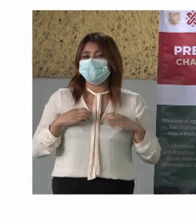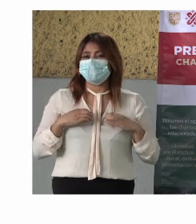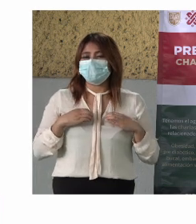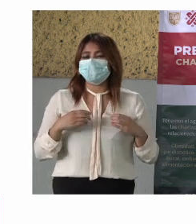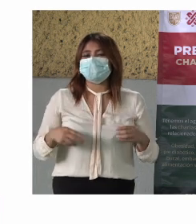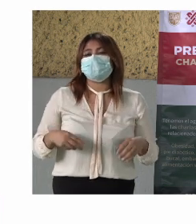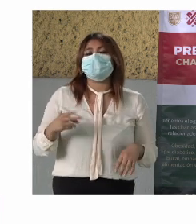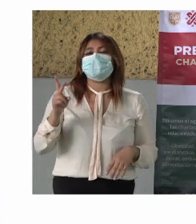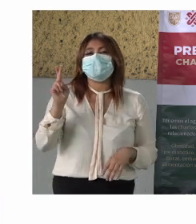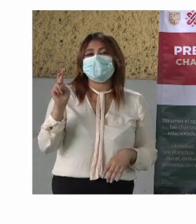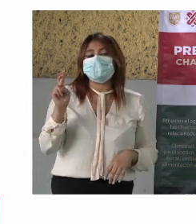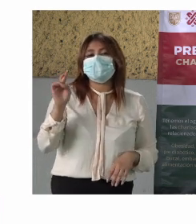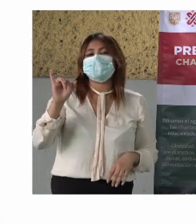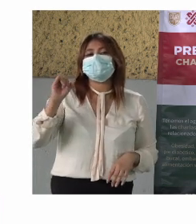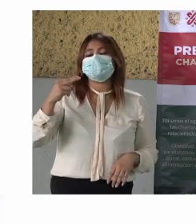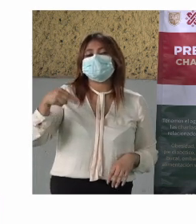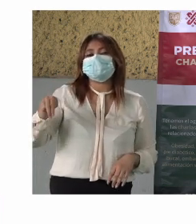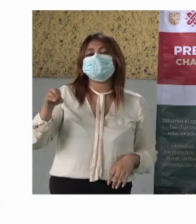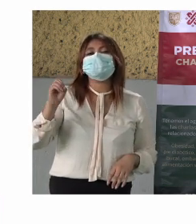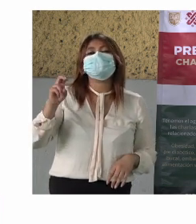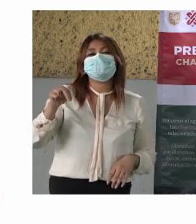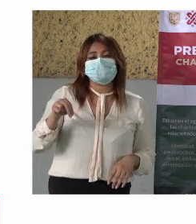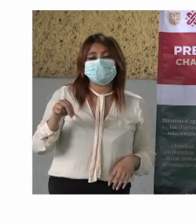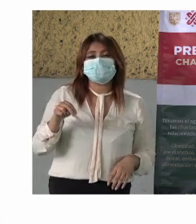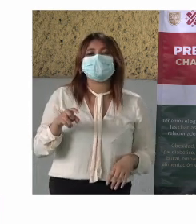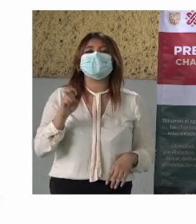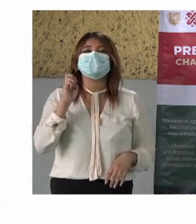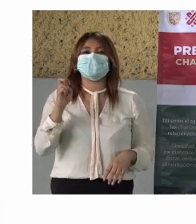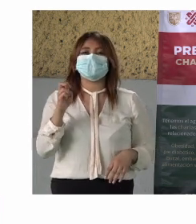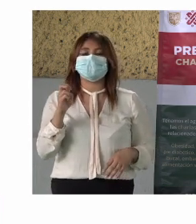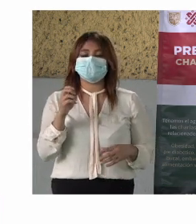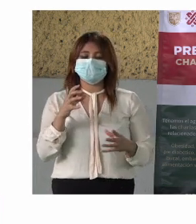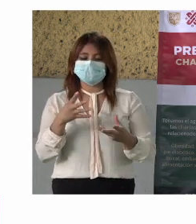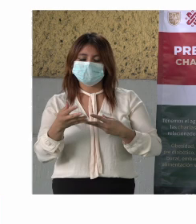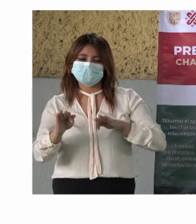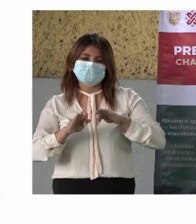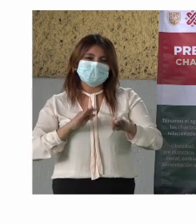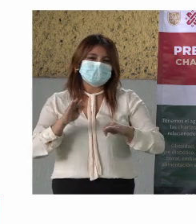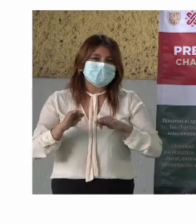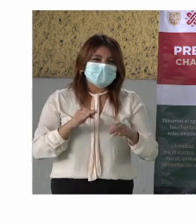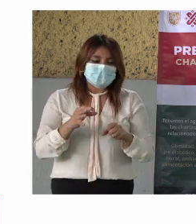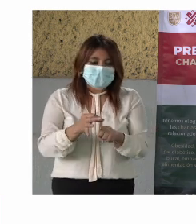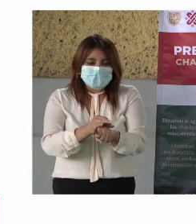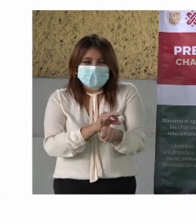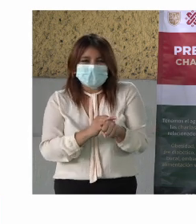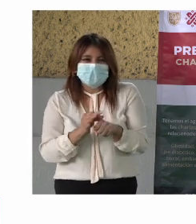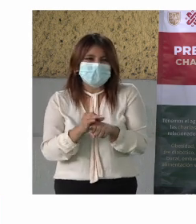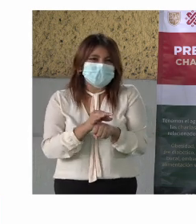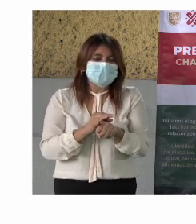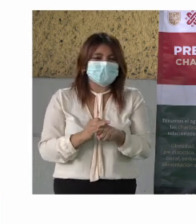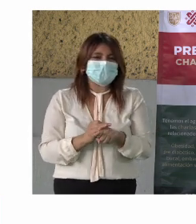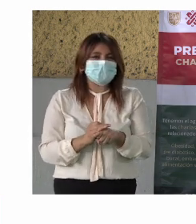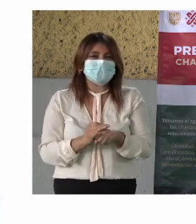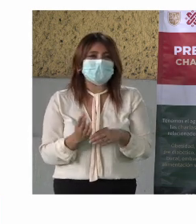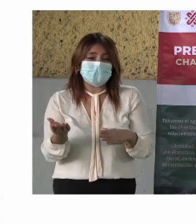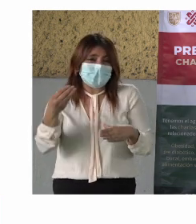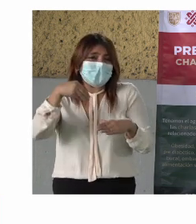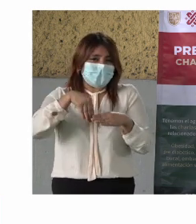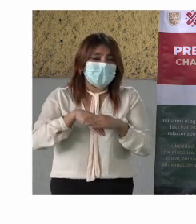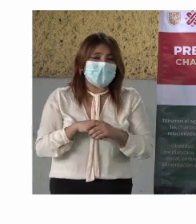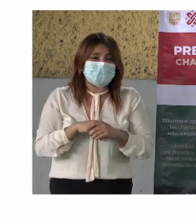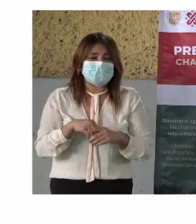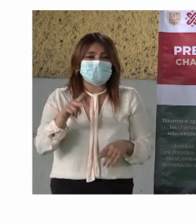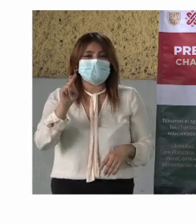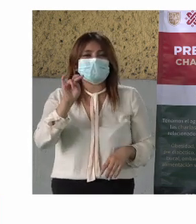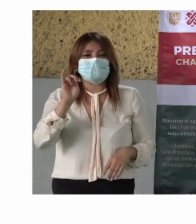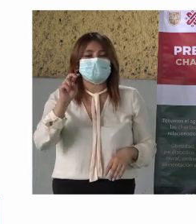por la orina. Entonces, normalmente existe una molécula aquí en el riñón que nos va a estar ayudando a decir, a ver, esta glucosa no la puedo tirar